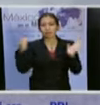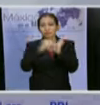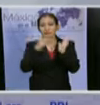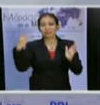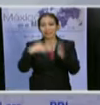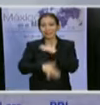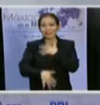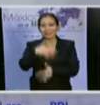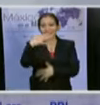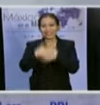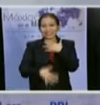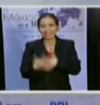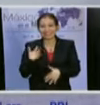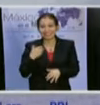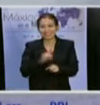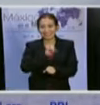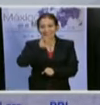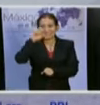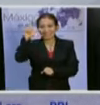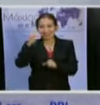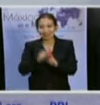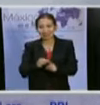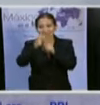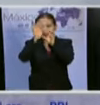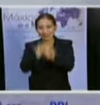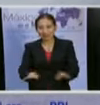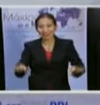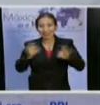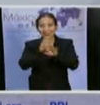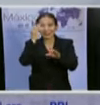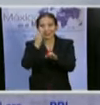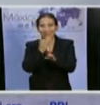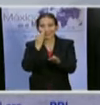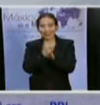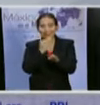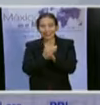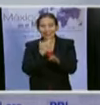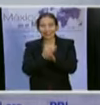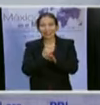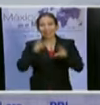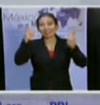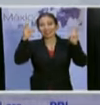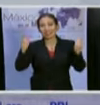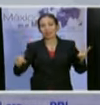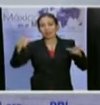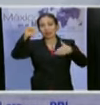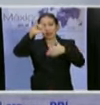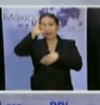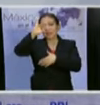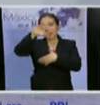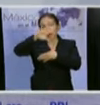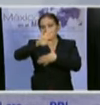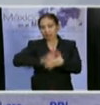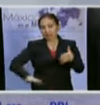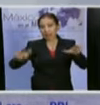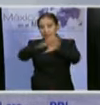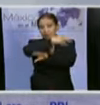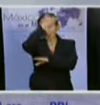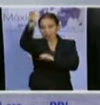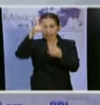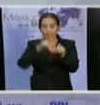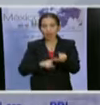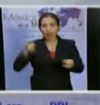post-2015, con especial énfasis hicimos en esta ocasión en el tema de Iberoamérica, en el tema del cambio